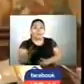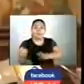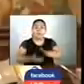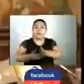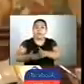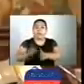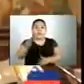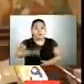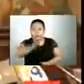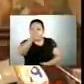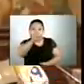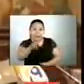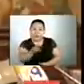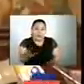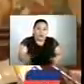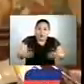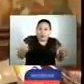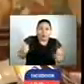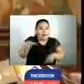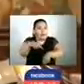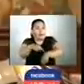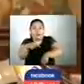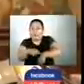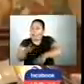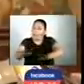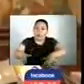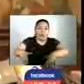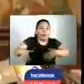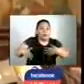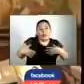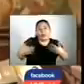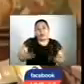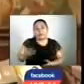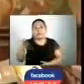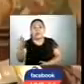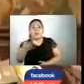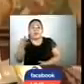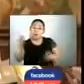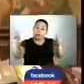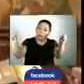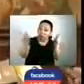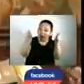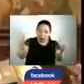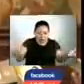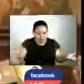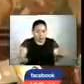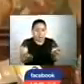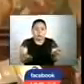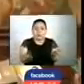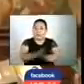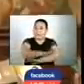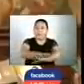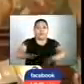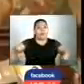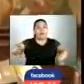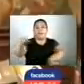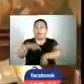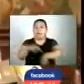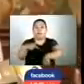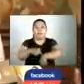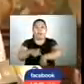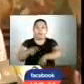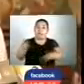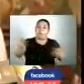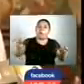país no tiene tiempo ni tiene espacio para estar haciendo celebraciones protocolarias. Se acabaron los momentos de